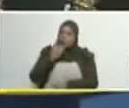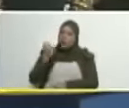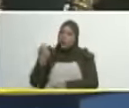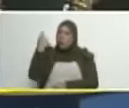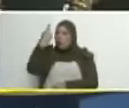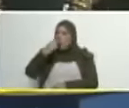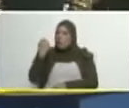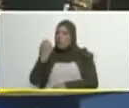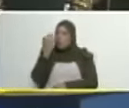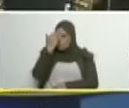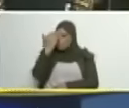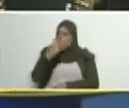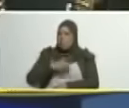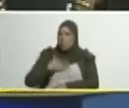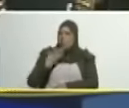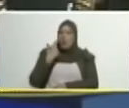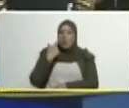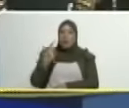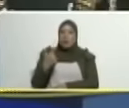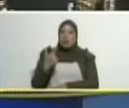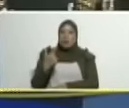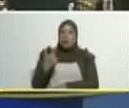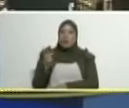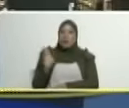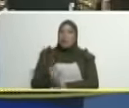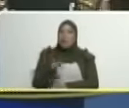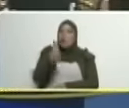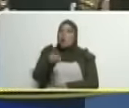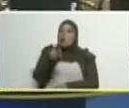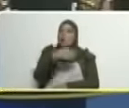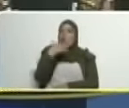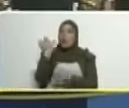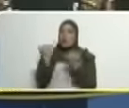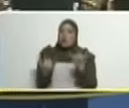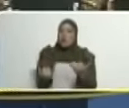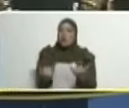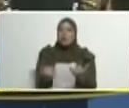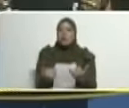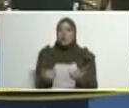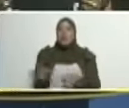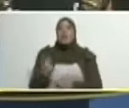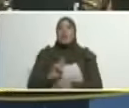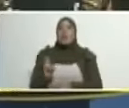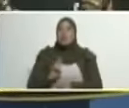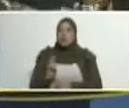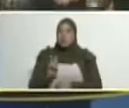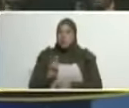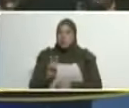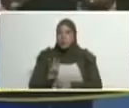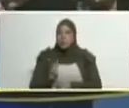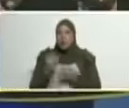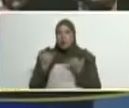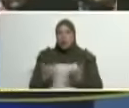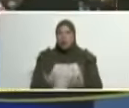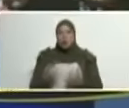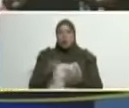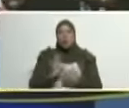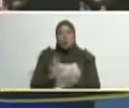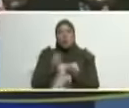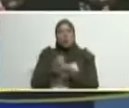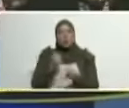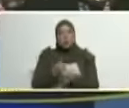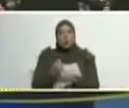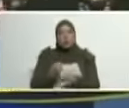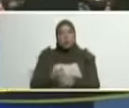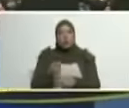alto y no le bajamos la mirada a nadie en este mundo. Y Venezuela es una referencia de prestigio